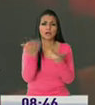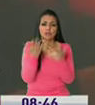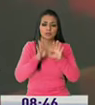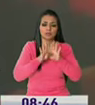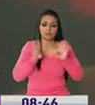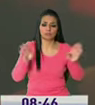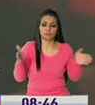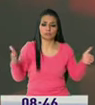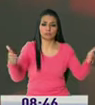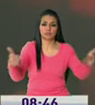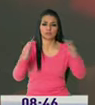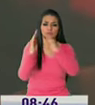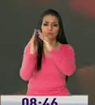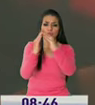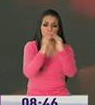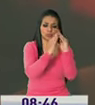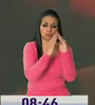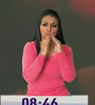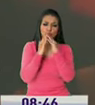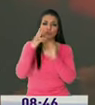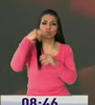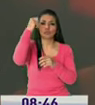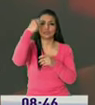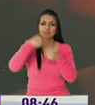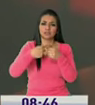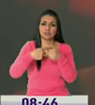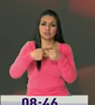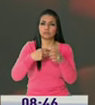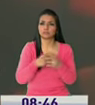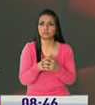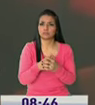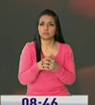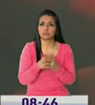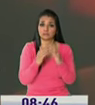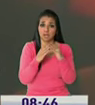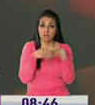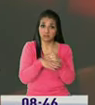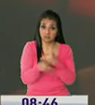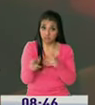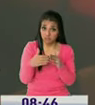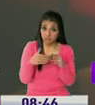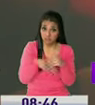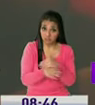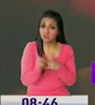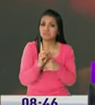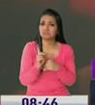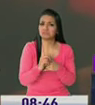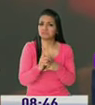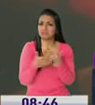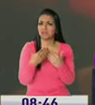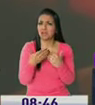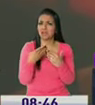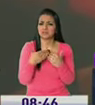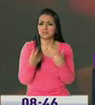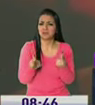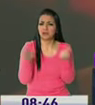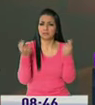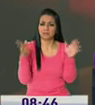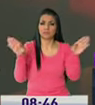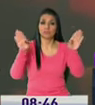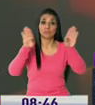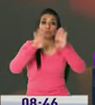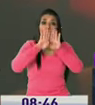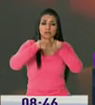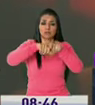trasera del conjunto Príncipe en el norte de la ciudad. No son residentes de este lugar, pero parece que lo fueran. Es que sin inmutarse y en